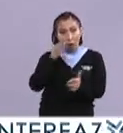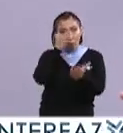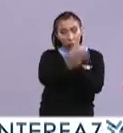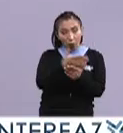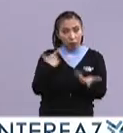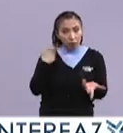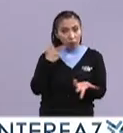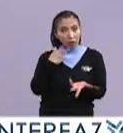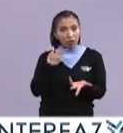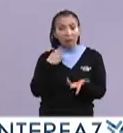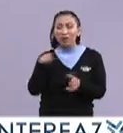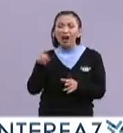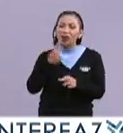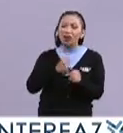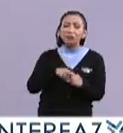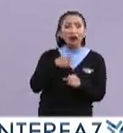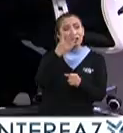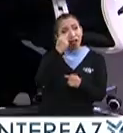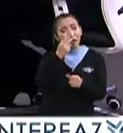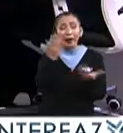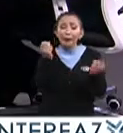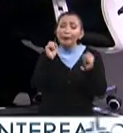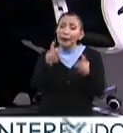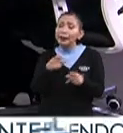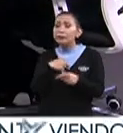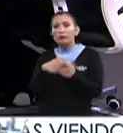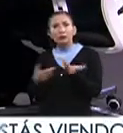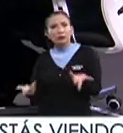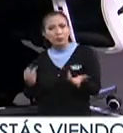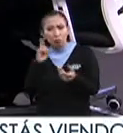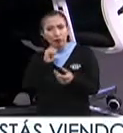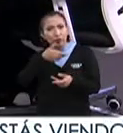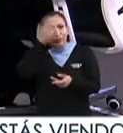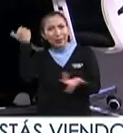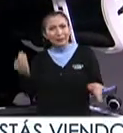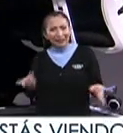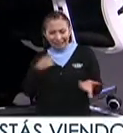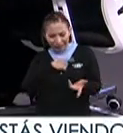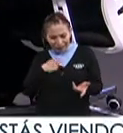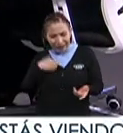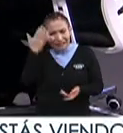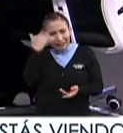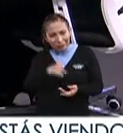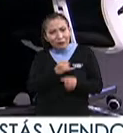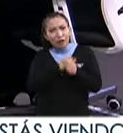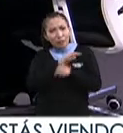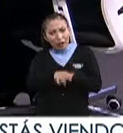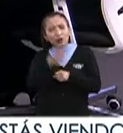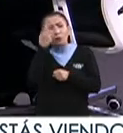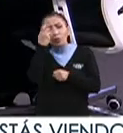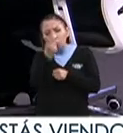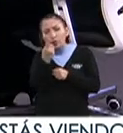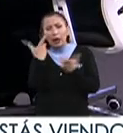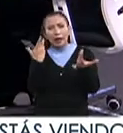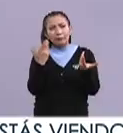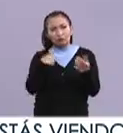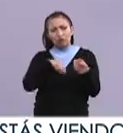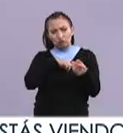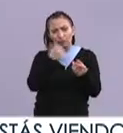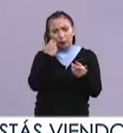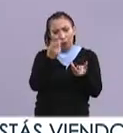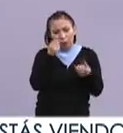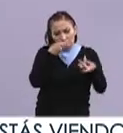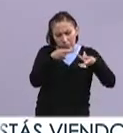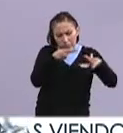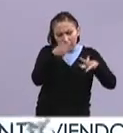Entonces, completamente normalizado. está ¿no? normalizada la violencia en todos los sentidos, ¿no? Entonces, justamente, en una de las estrategias que